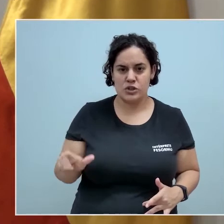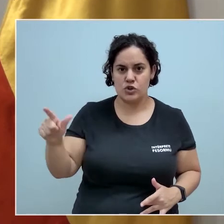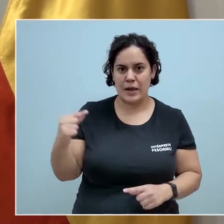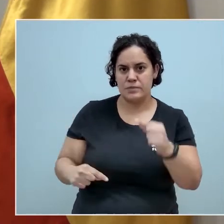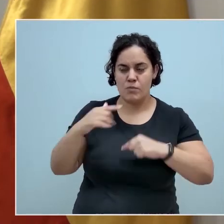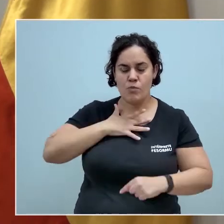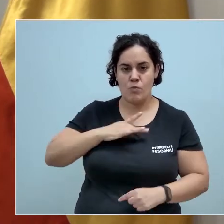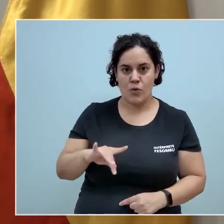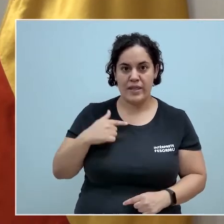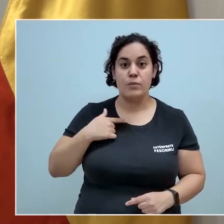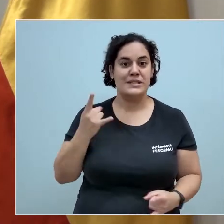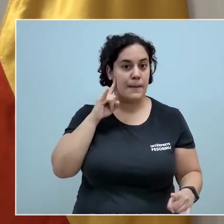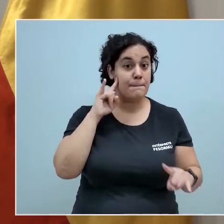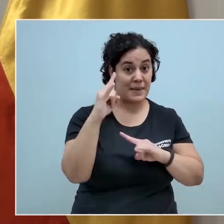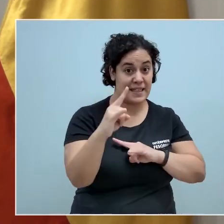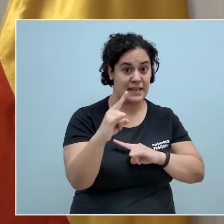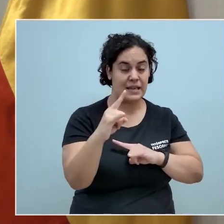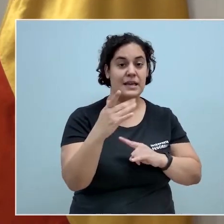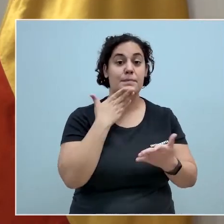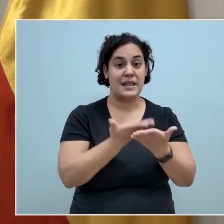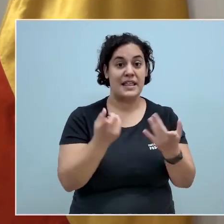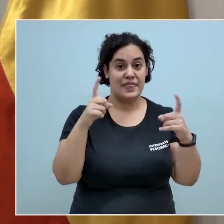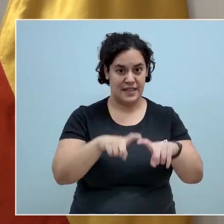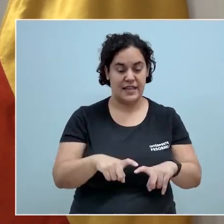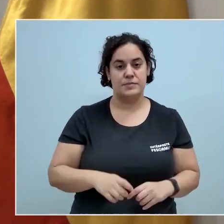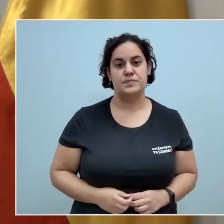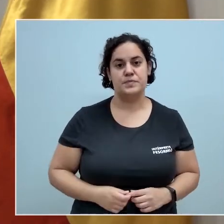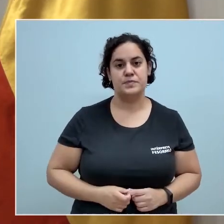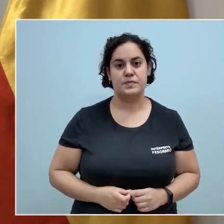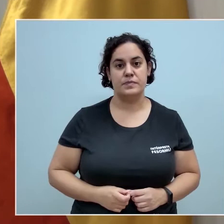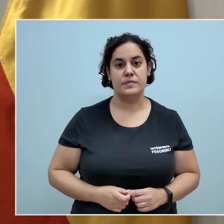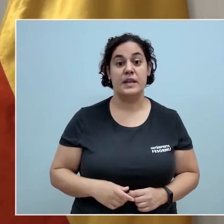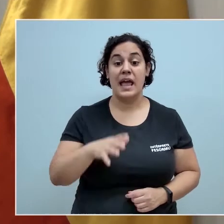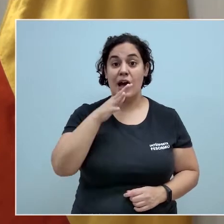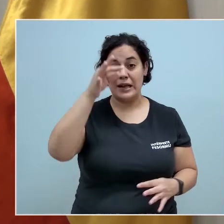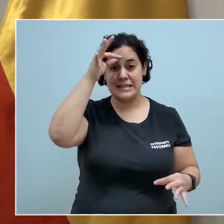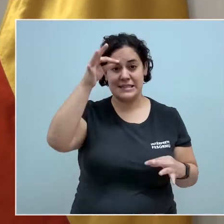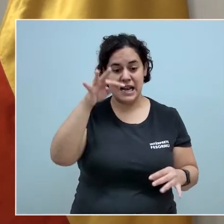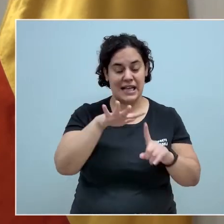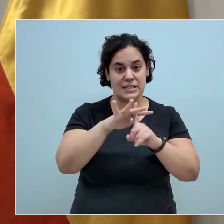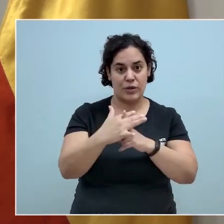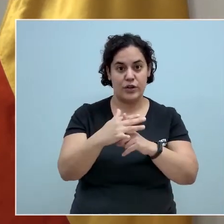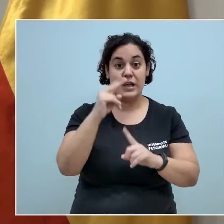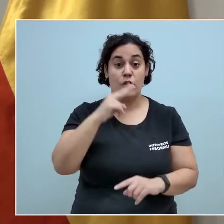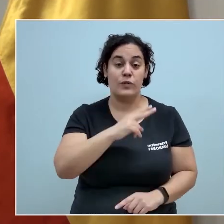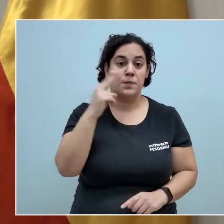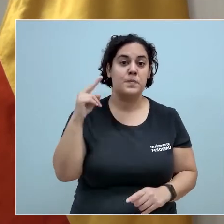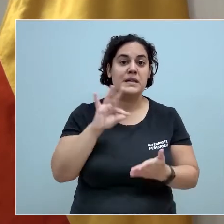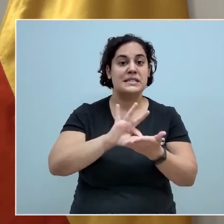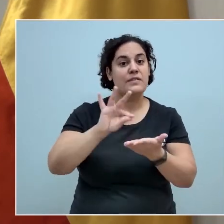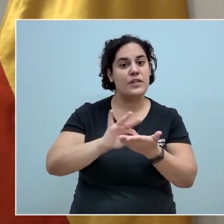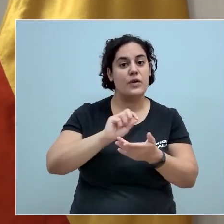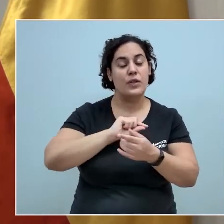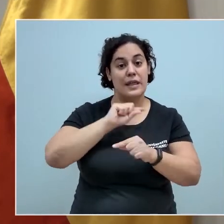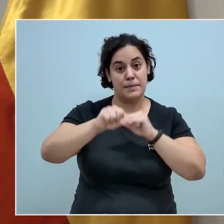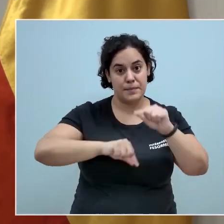caso, solicitar cita en el centro de salud vía telefónica o telemática. Y paso a detallar la situación que nos confirma el Servicio de Epidemiología de la